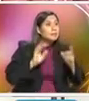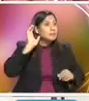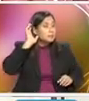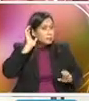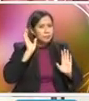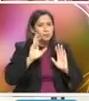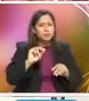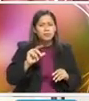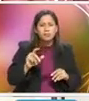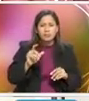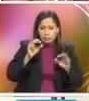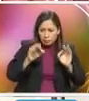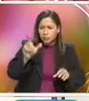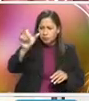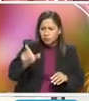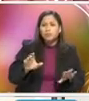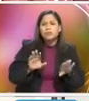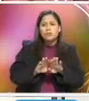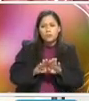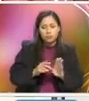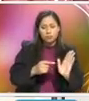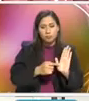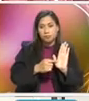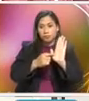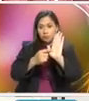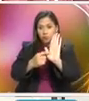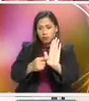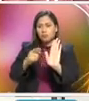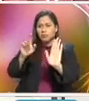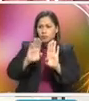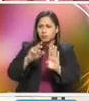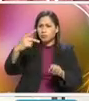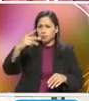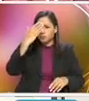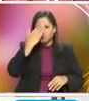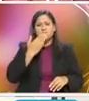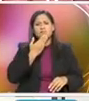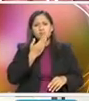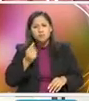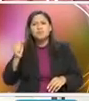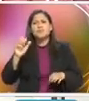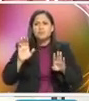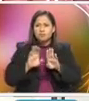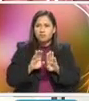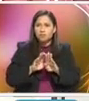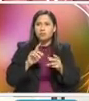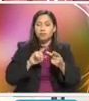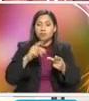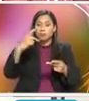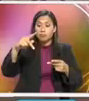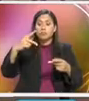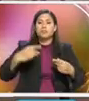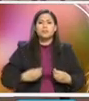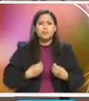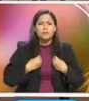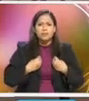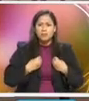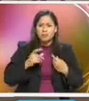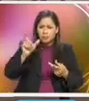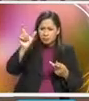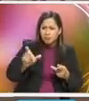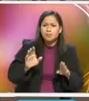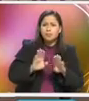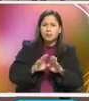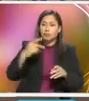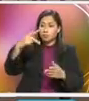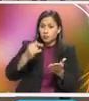acerca de ellos. O más porque es cómo se sustenta tanto talento, o cómo te explicas tantos sucesos de su vida, ¿no? Como las decisiones